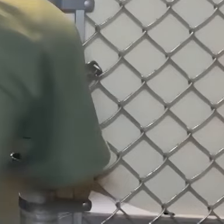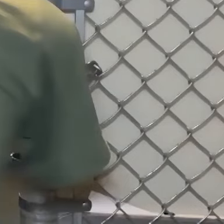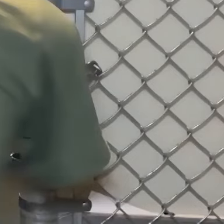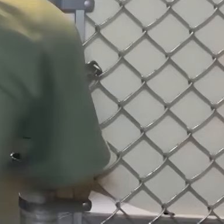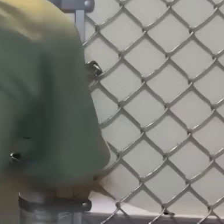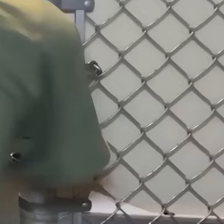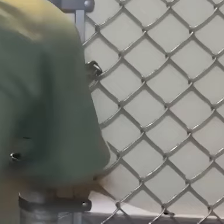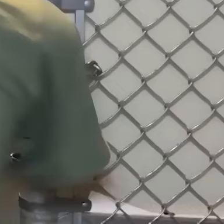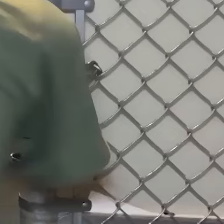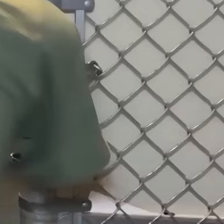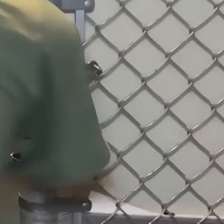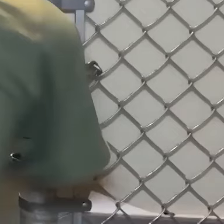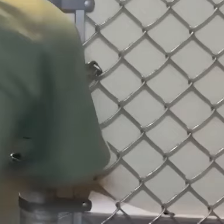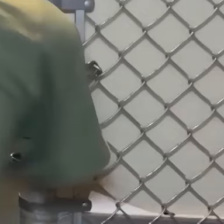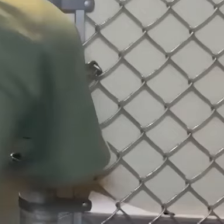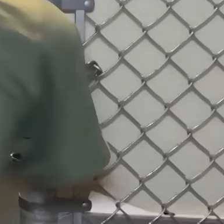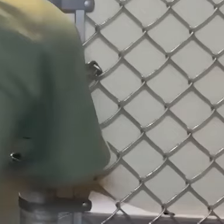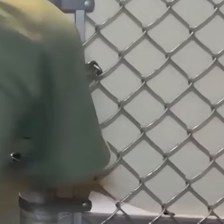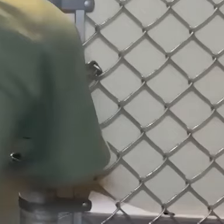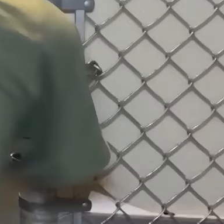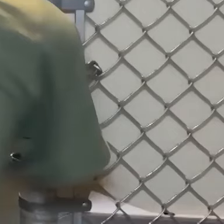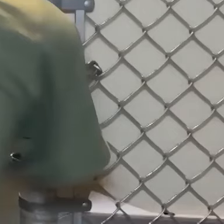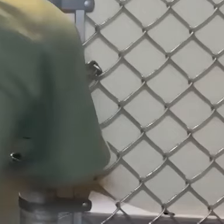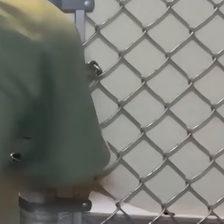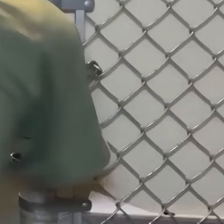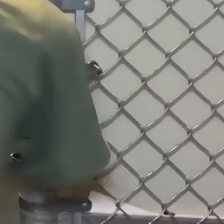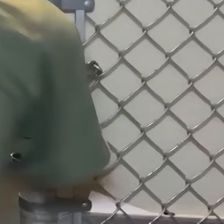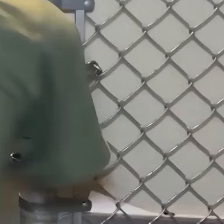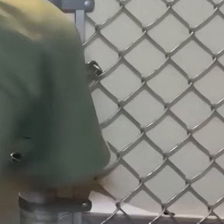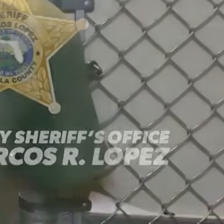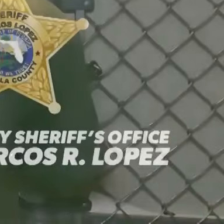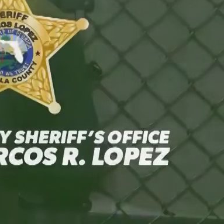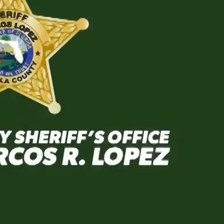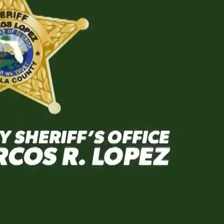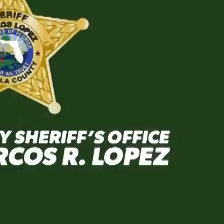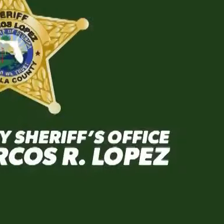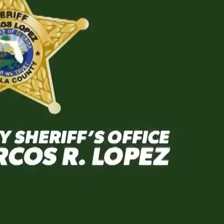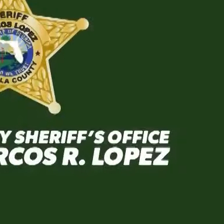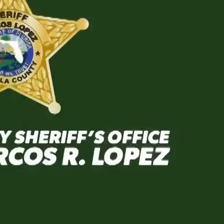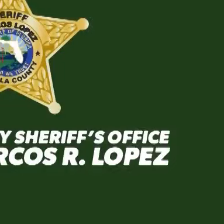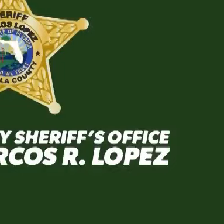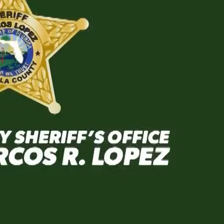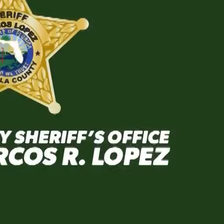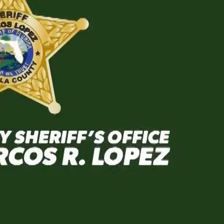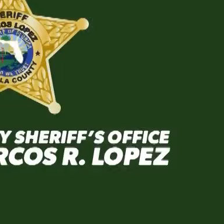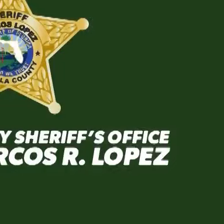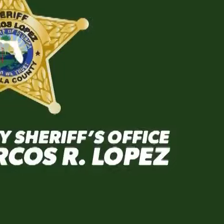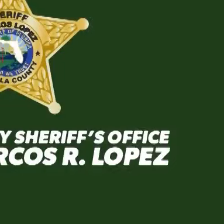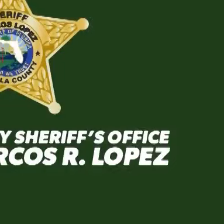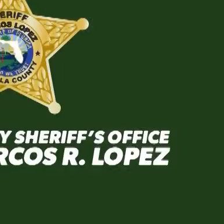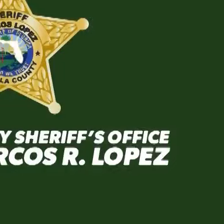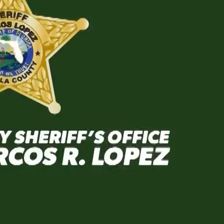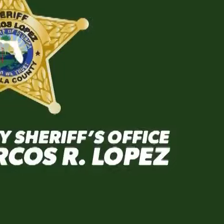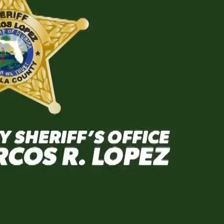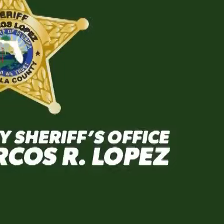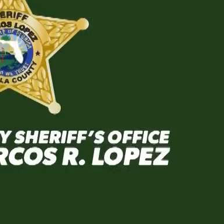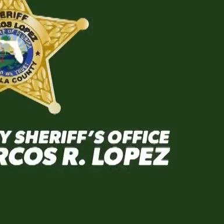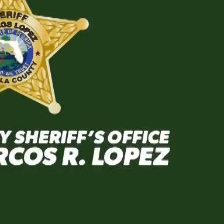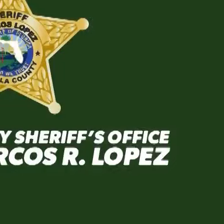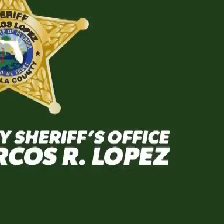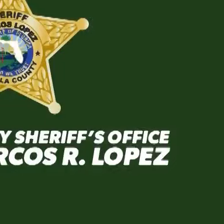refugios o en sus casas pasando este terrible huracán y hablando de charlatanes el